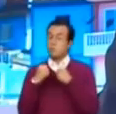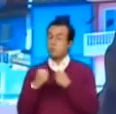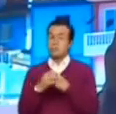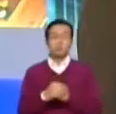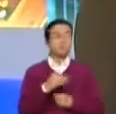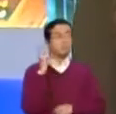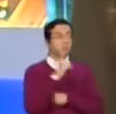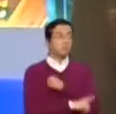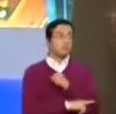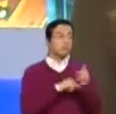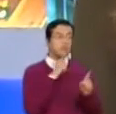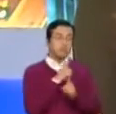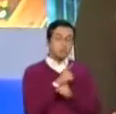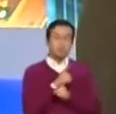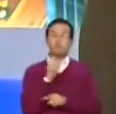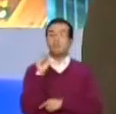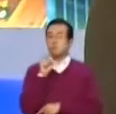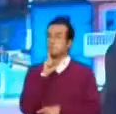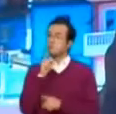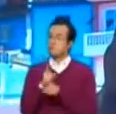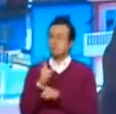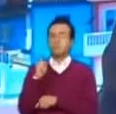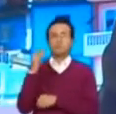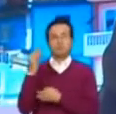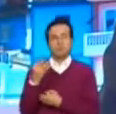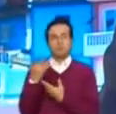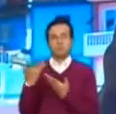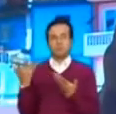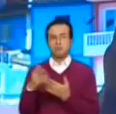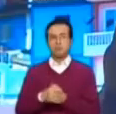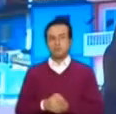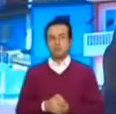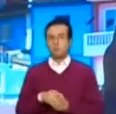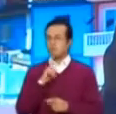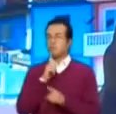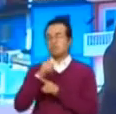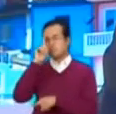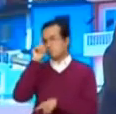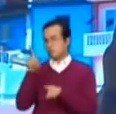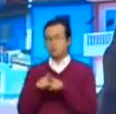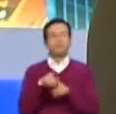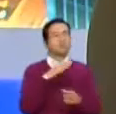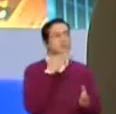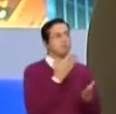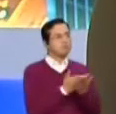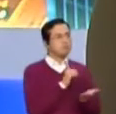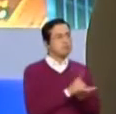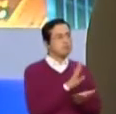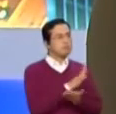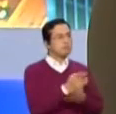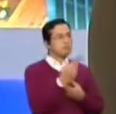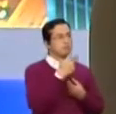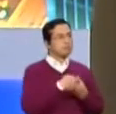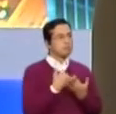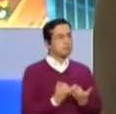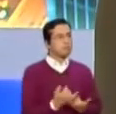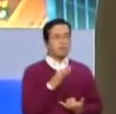claros. Y sancionar en el caso de que sea necesario. Y sancionar en el caso de que sea necesario. Totalmente de acuerdo. Muchísimas gracias, doctor, por su presencia